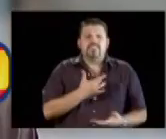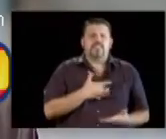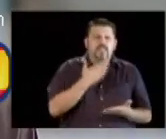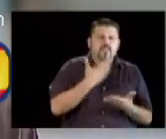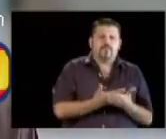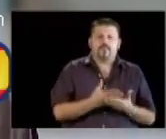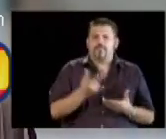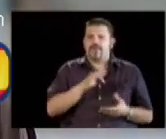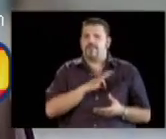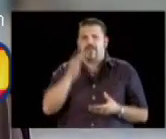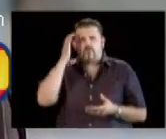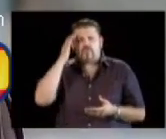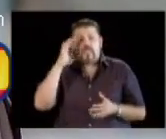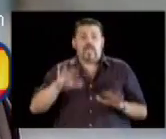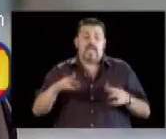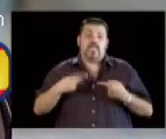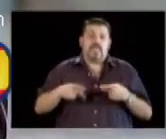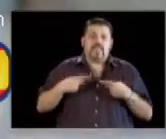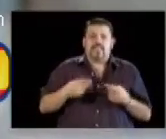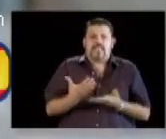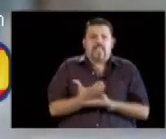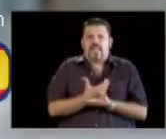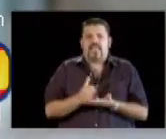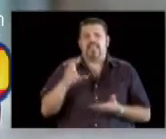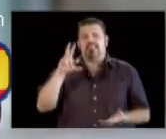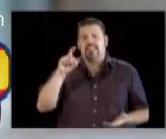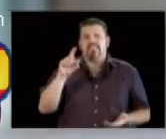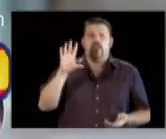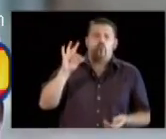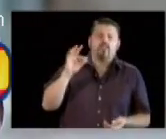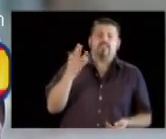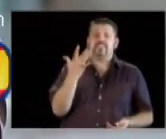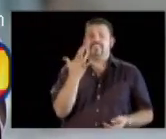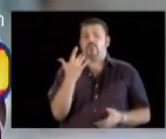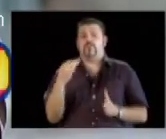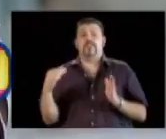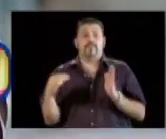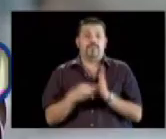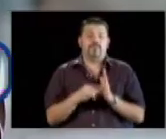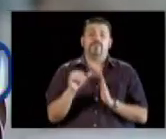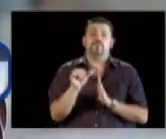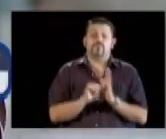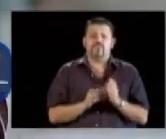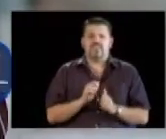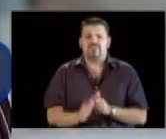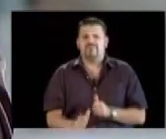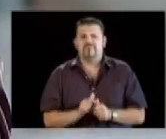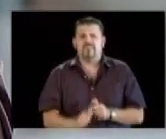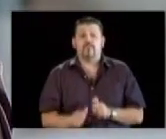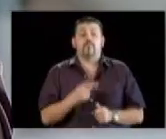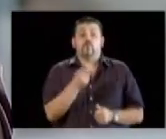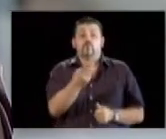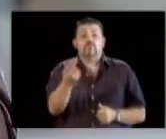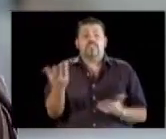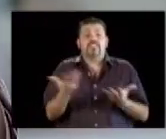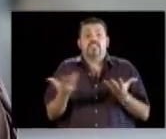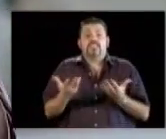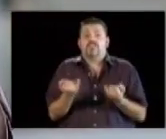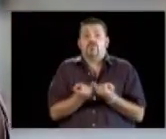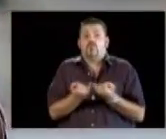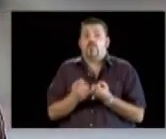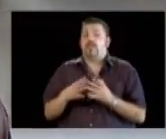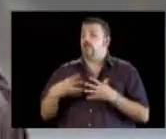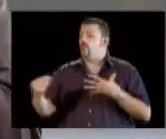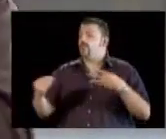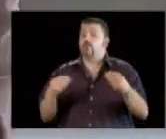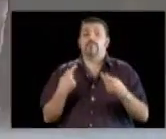menudeo. Gente que gana 30, 40 mil pesos, hasta 50 mil pesos mensuales en efectivo por estar haciendo menudeo todos los días. Todos los